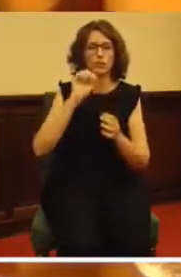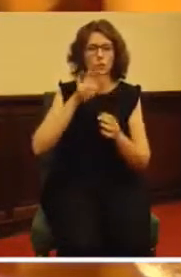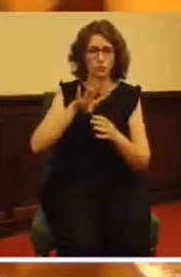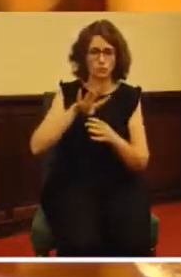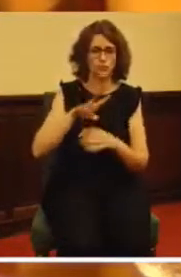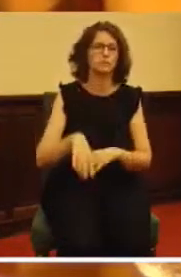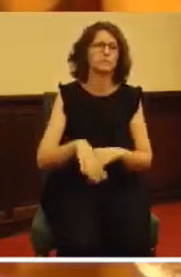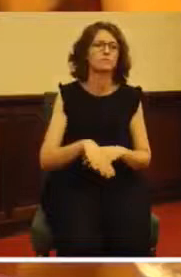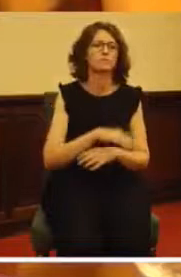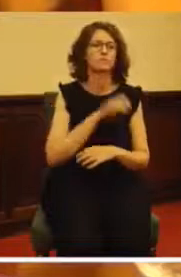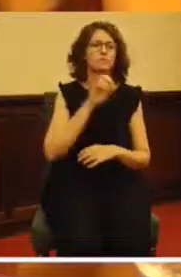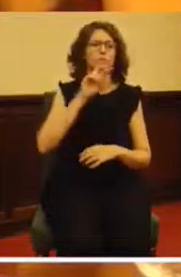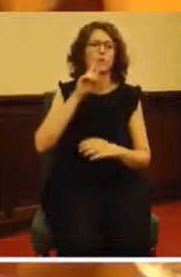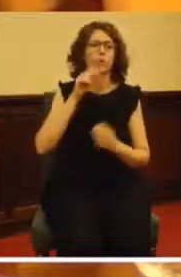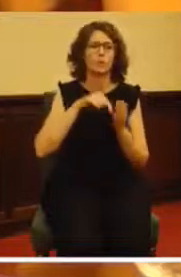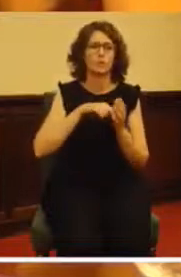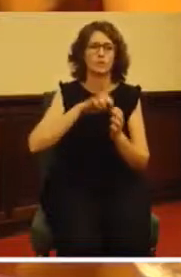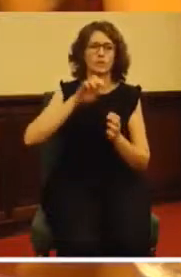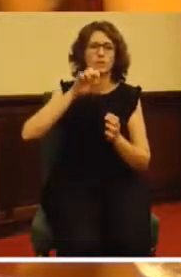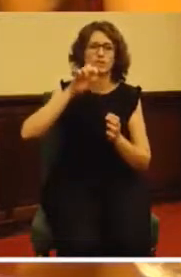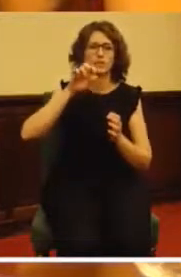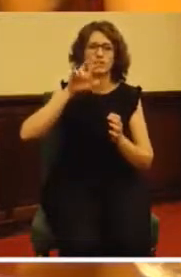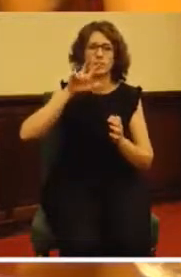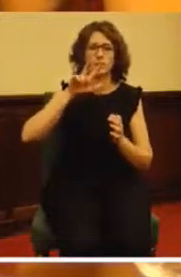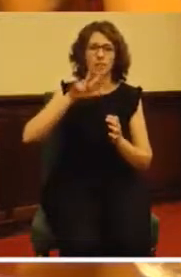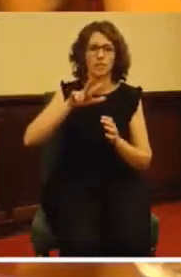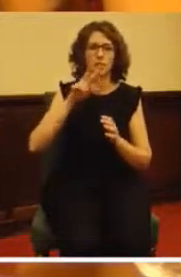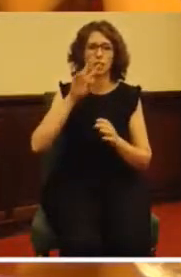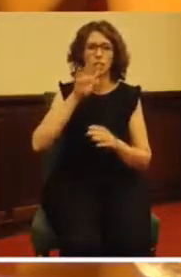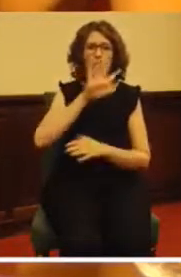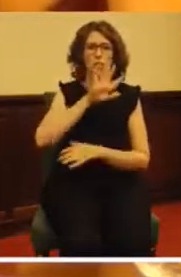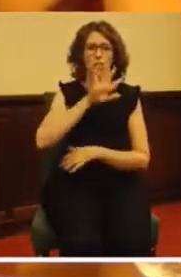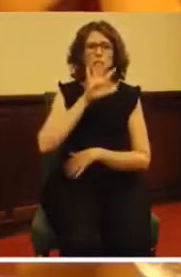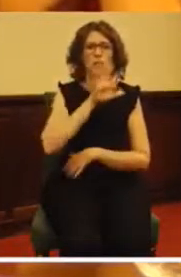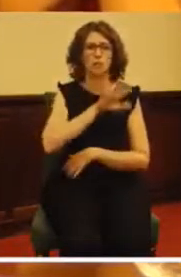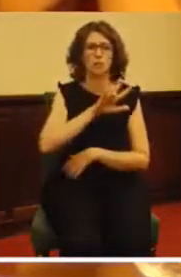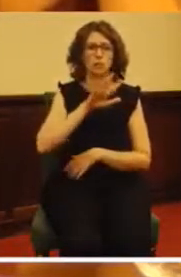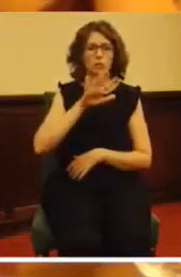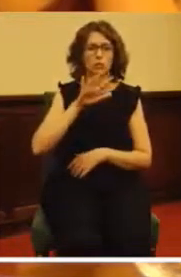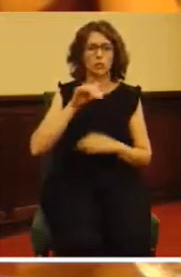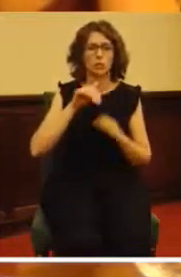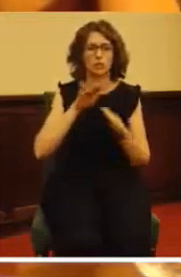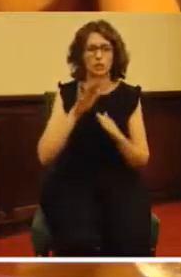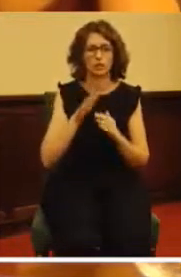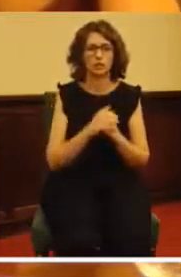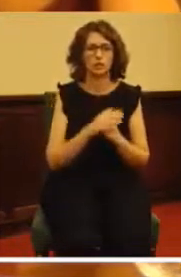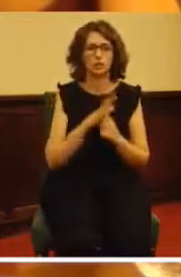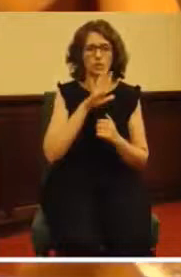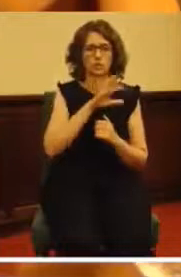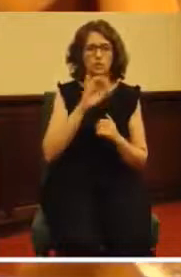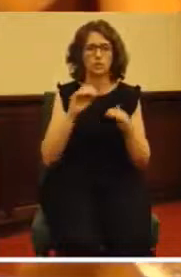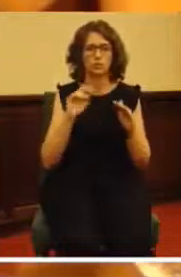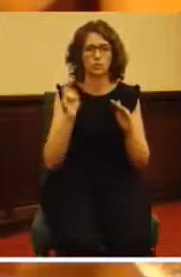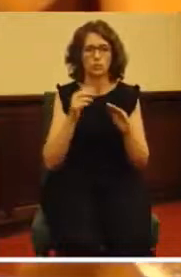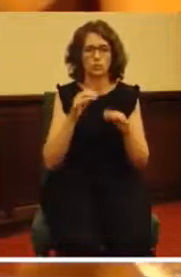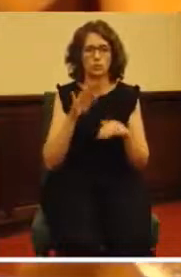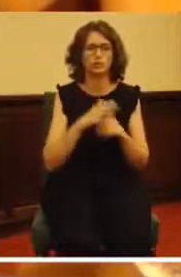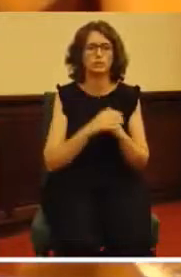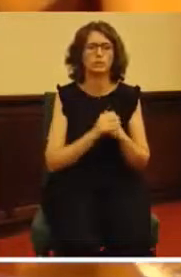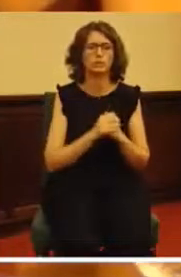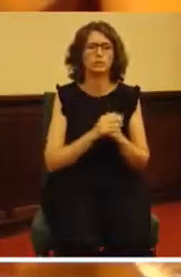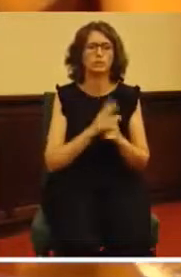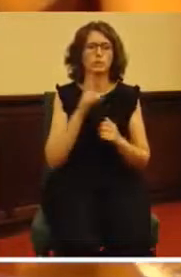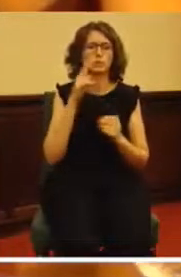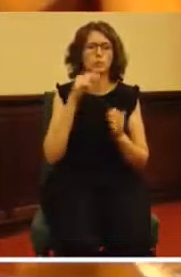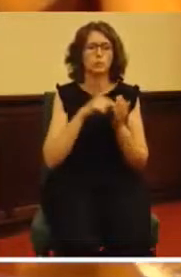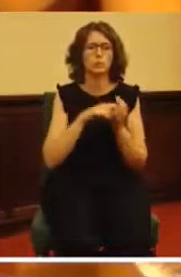año 2013, 509 euros, 45 euros más que el año anterior. En el